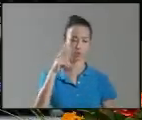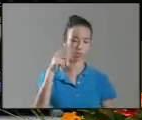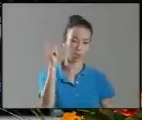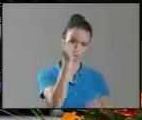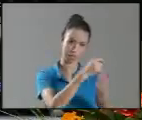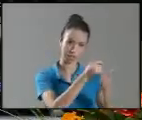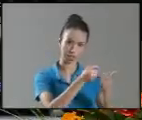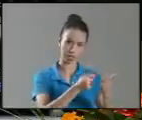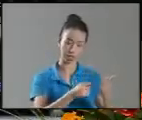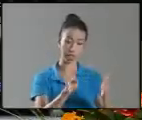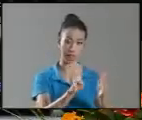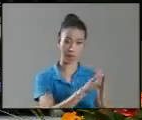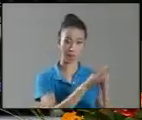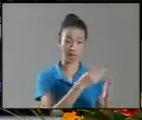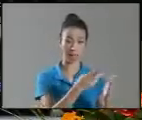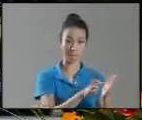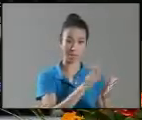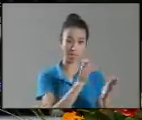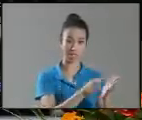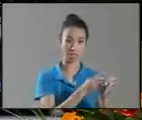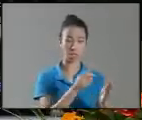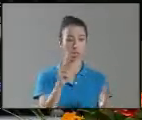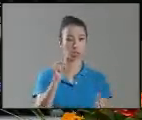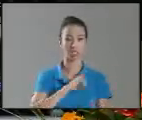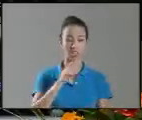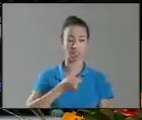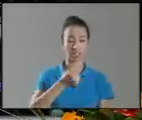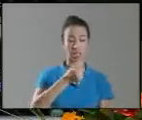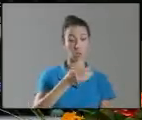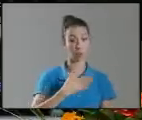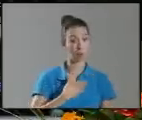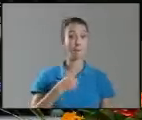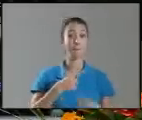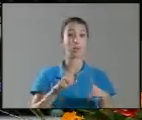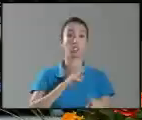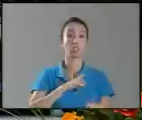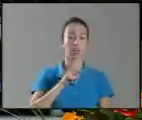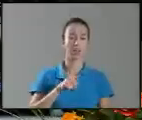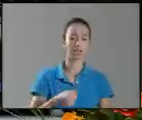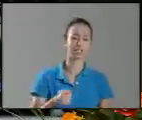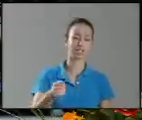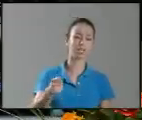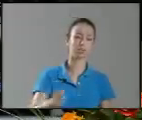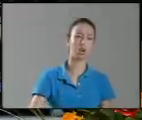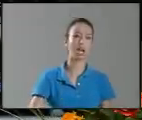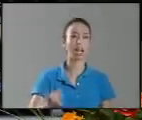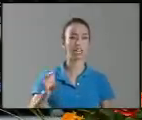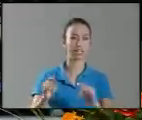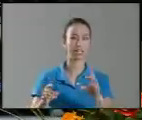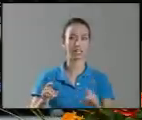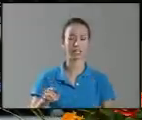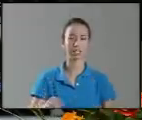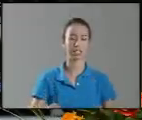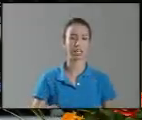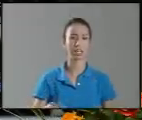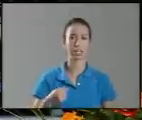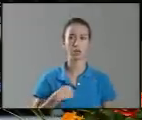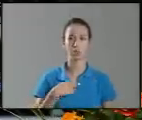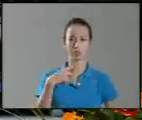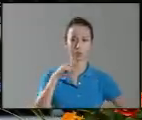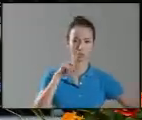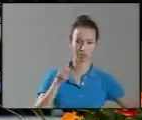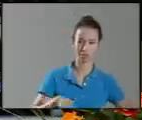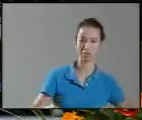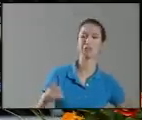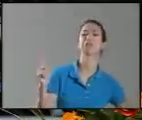ya cuando un extraño se mete, hermano, un día que hubo un artículo que un columnista sacó, que no me estaba